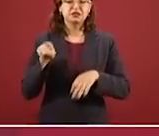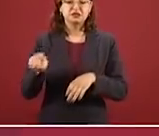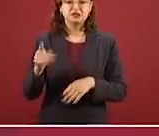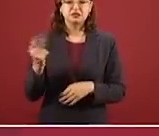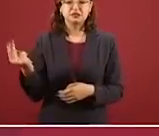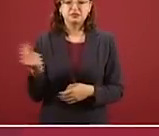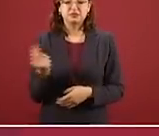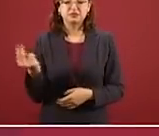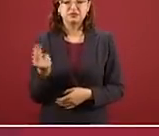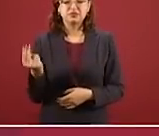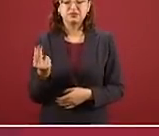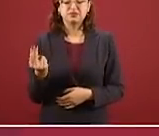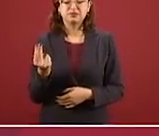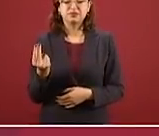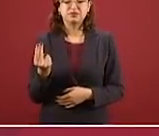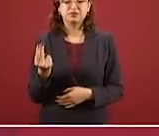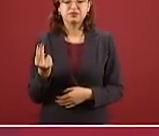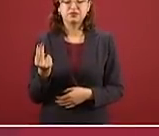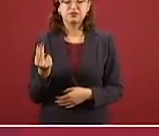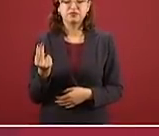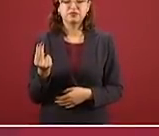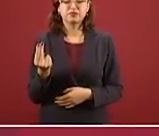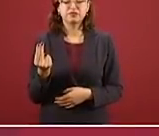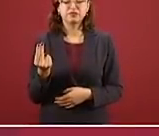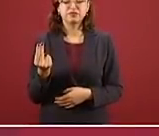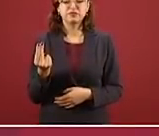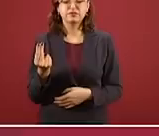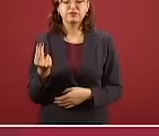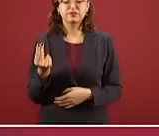requiere de